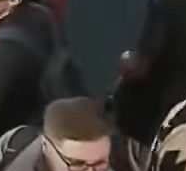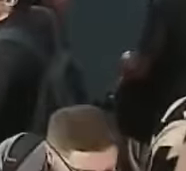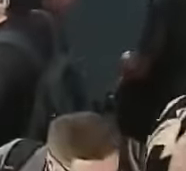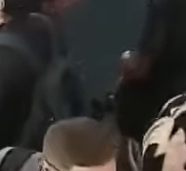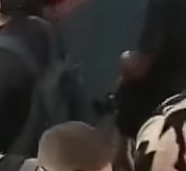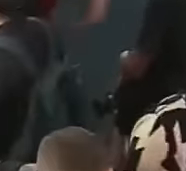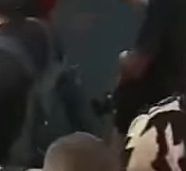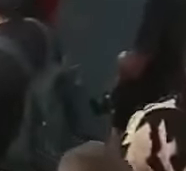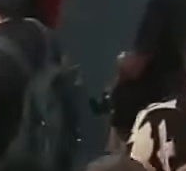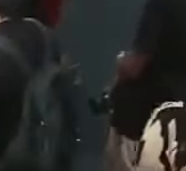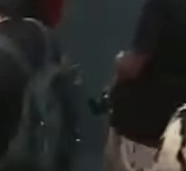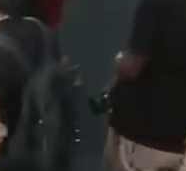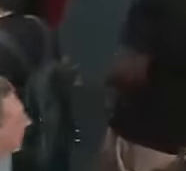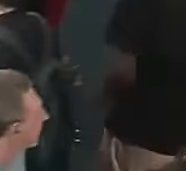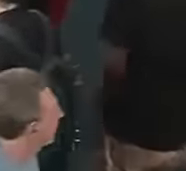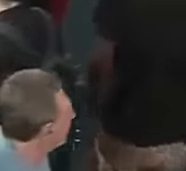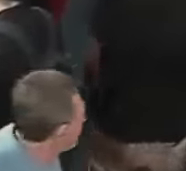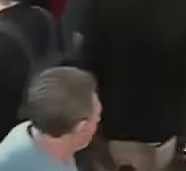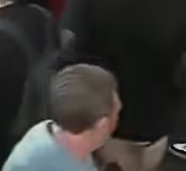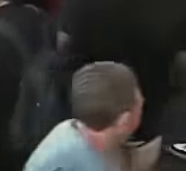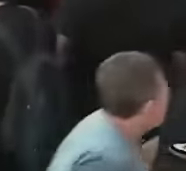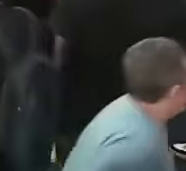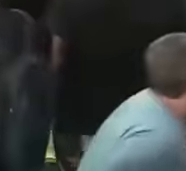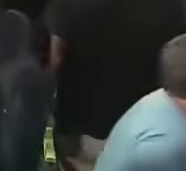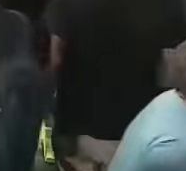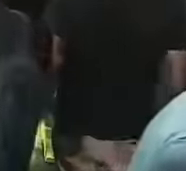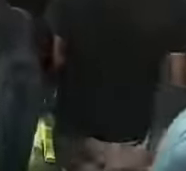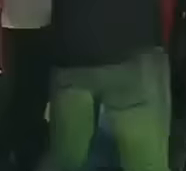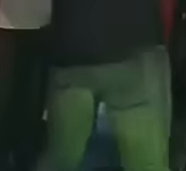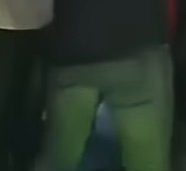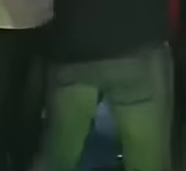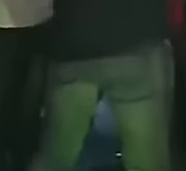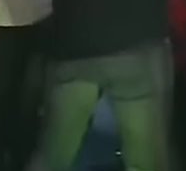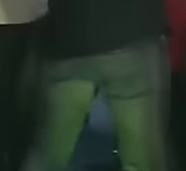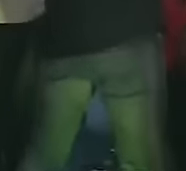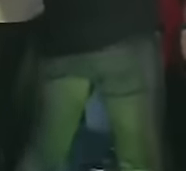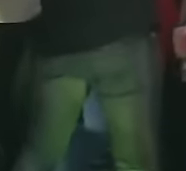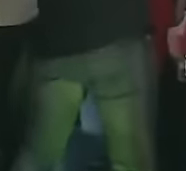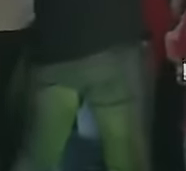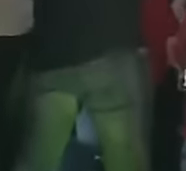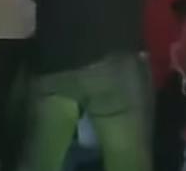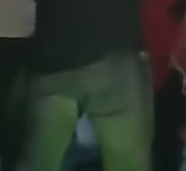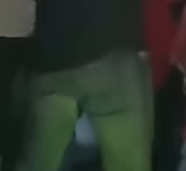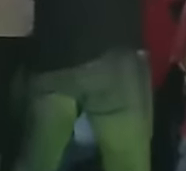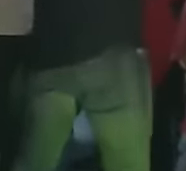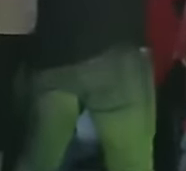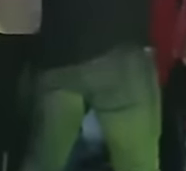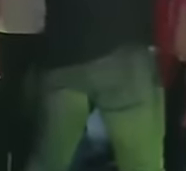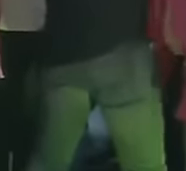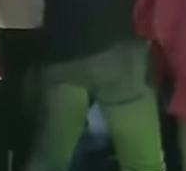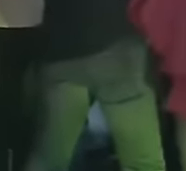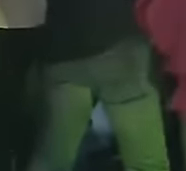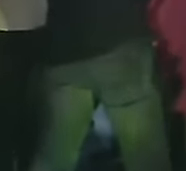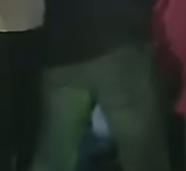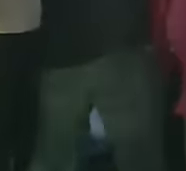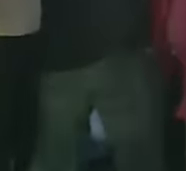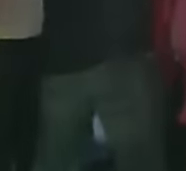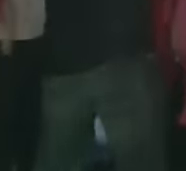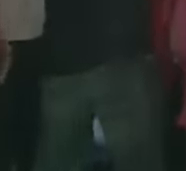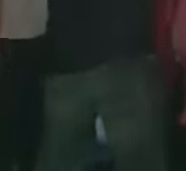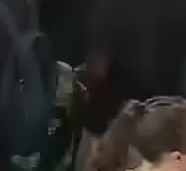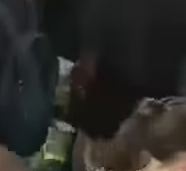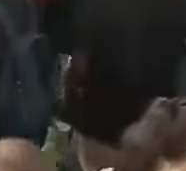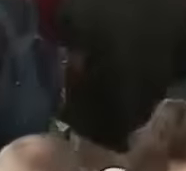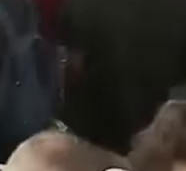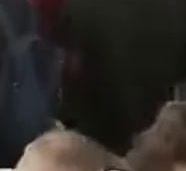Estado venezolano Nicolás Maduro. Han dicho: Venezuela, el pueblo venezolano no está solo a esta hora de